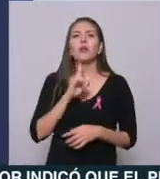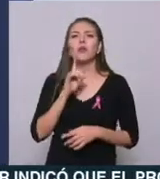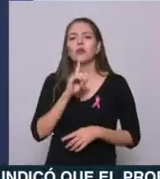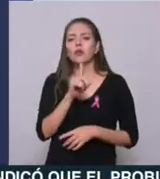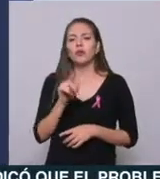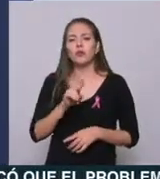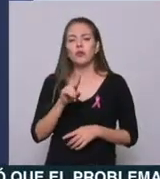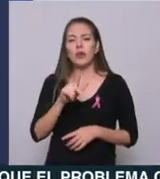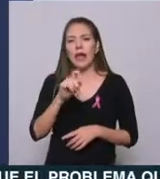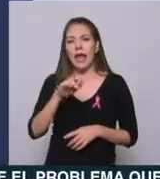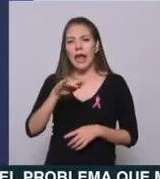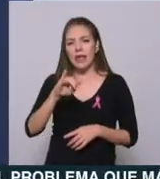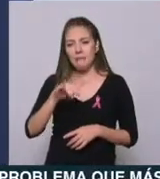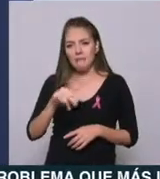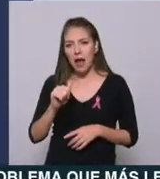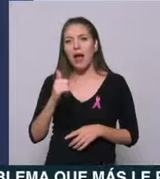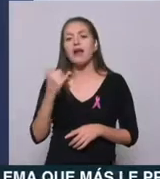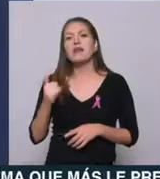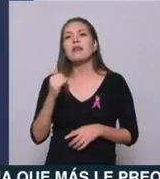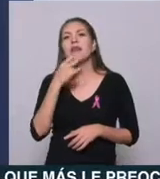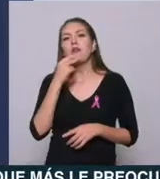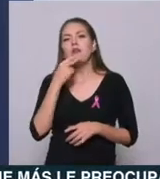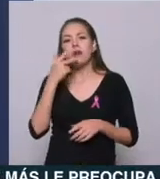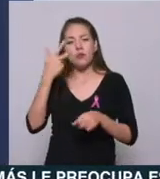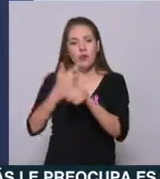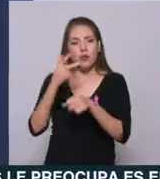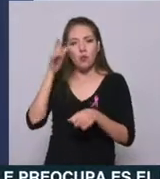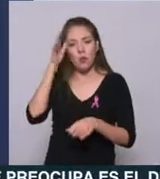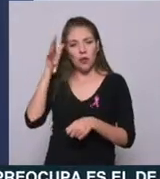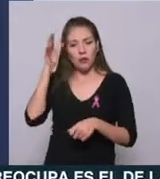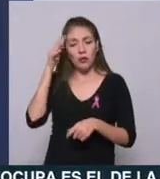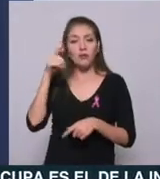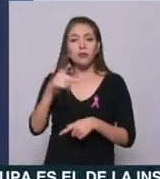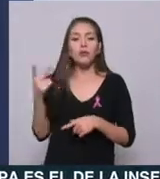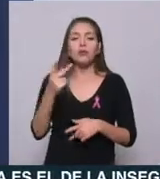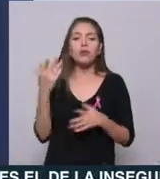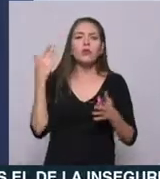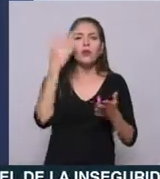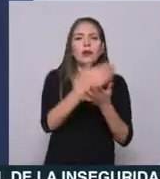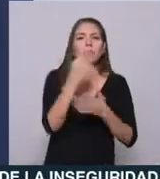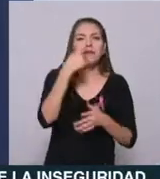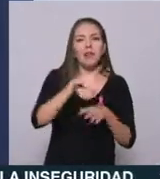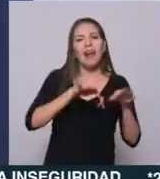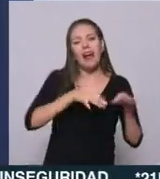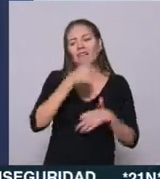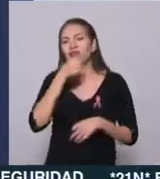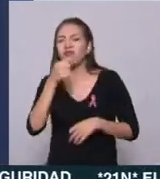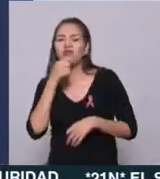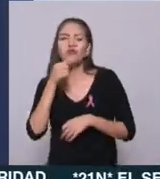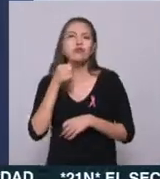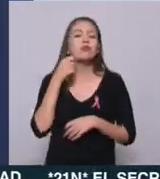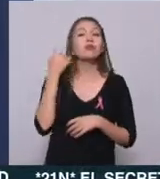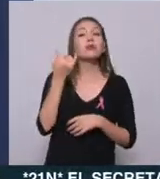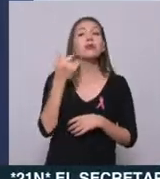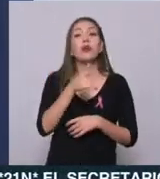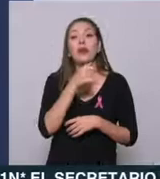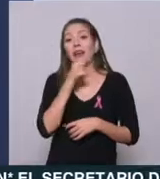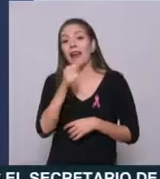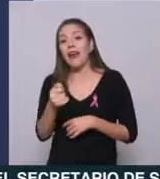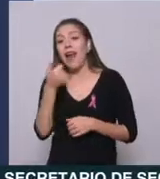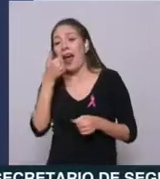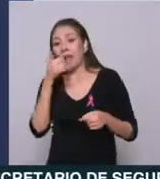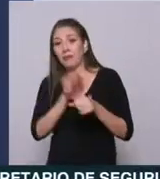el camarógrafo Cuauhtémoc García para realizar su labor periodística. Sin embargo, en su intento por entrevistar al administrador de este lugar,